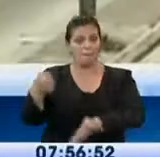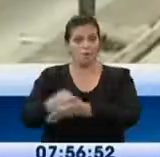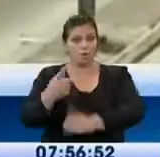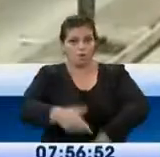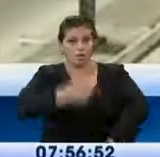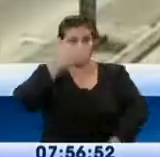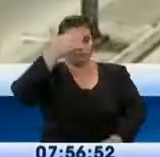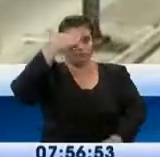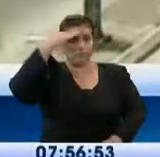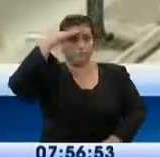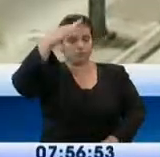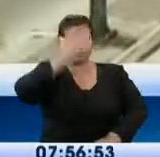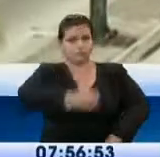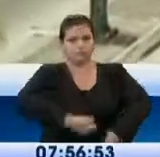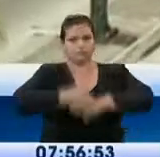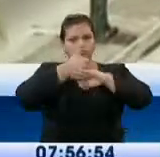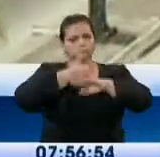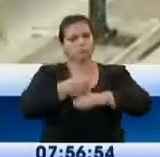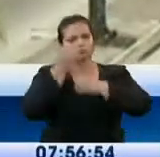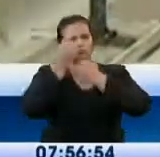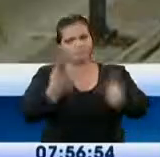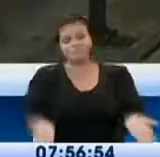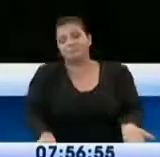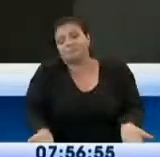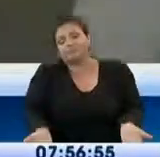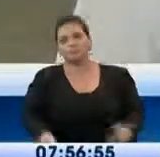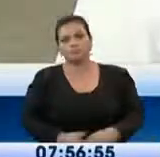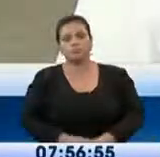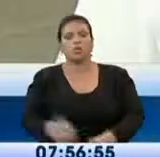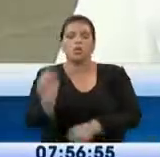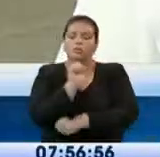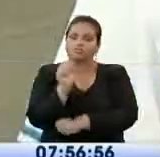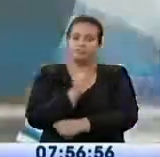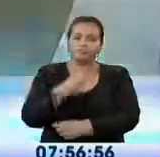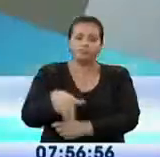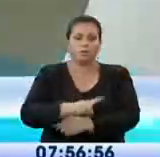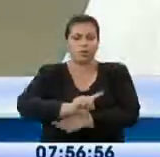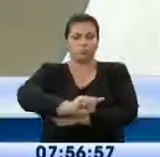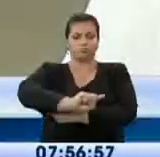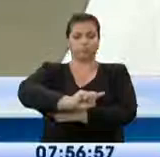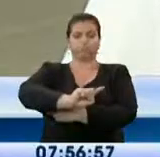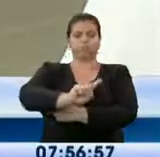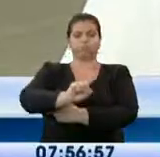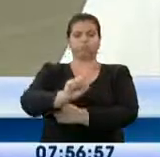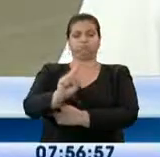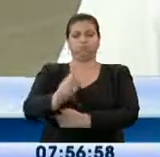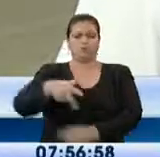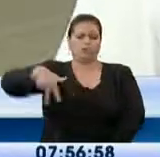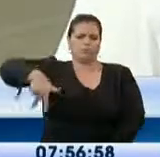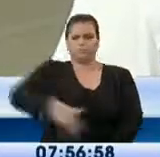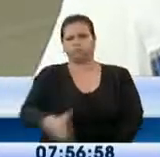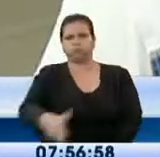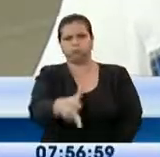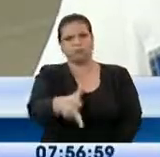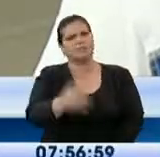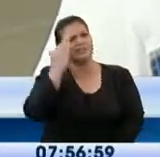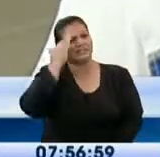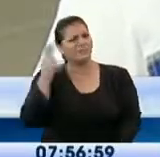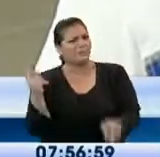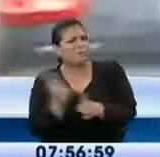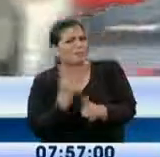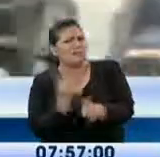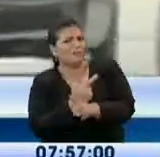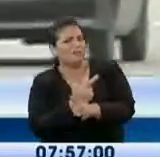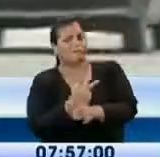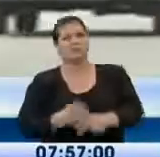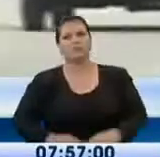el exceso de velocidad es una de las causas. Representan peligro en cuanto a los obstáculos que pueden encontrar en la vía.